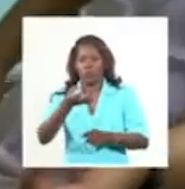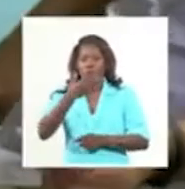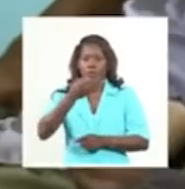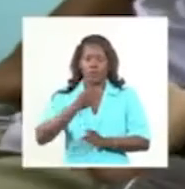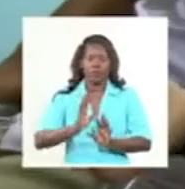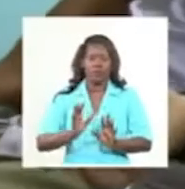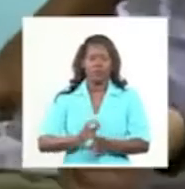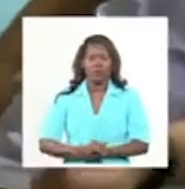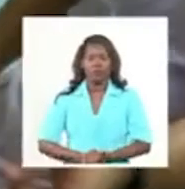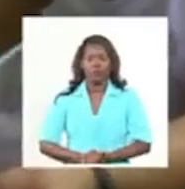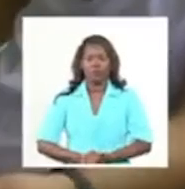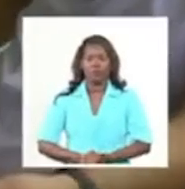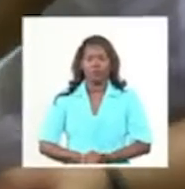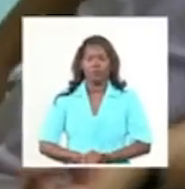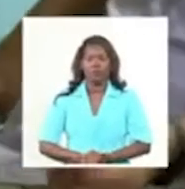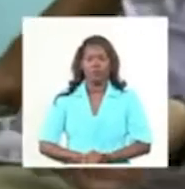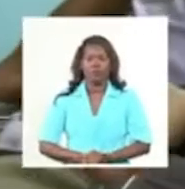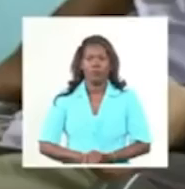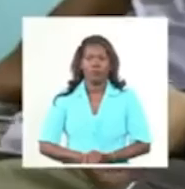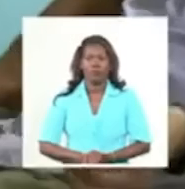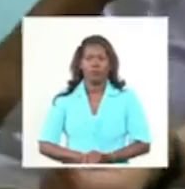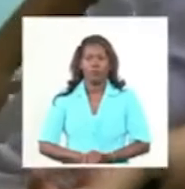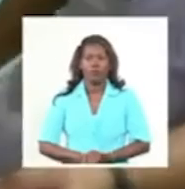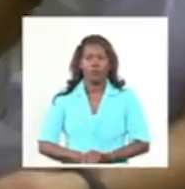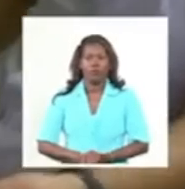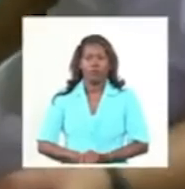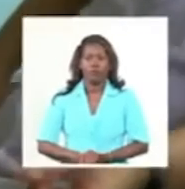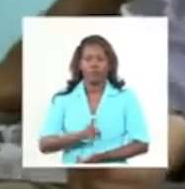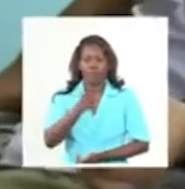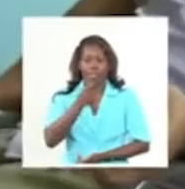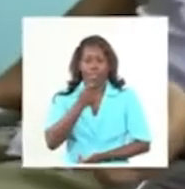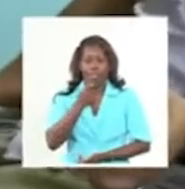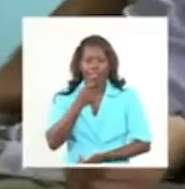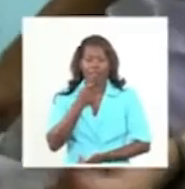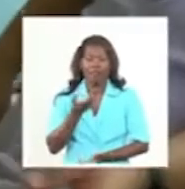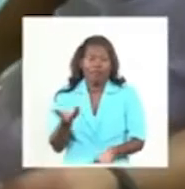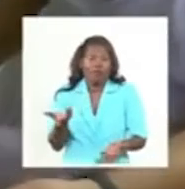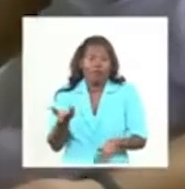Te da risa ahí cuando tú lo engañas de esa manera ahí, ¿no? Claro. Te da reír. Claro, muchas